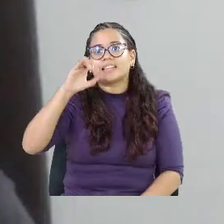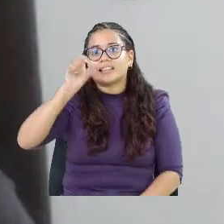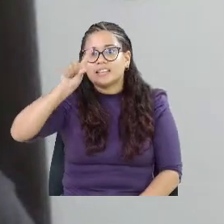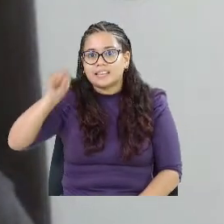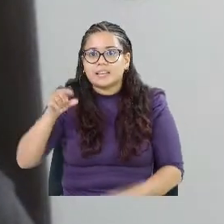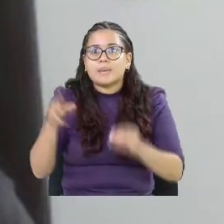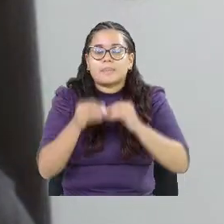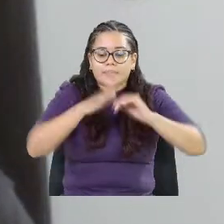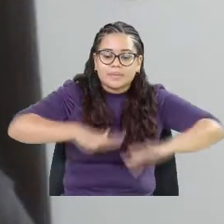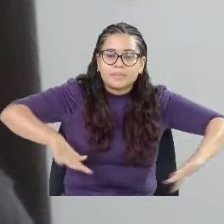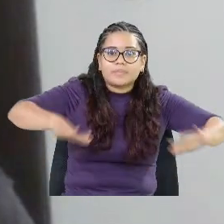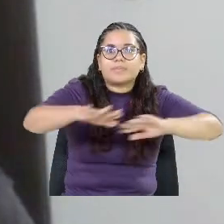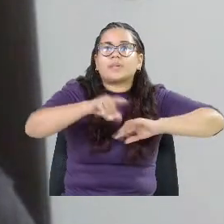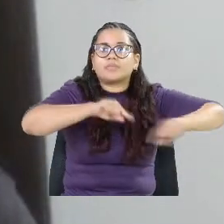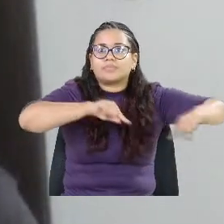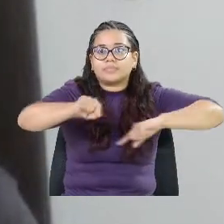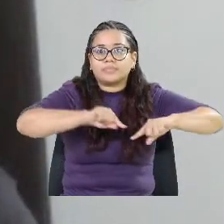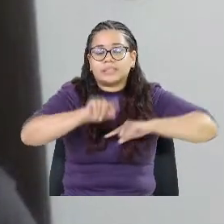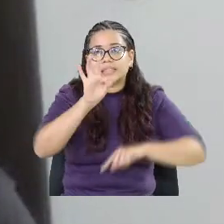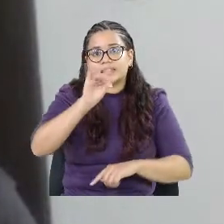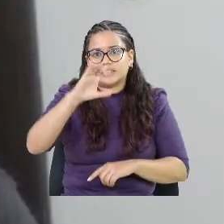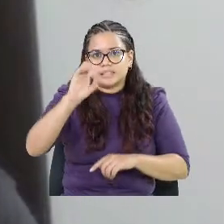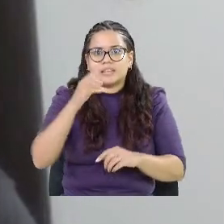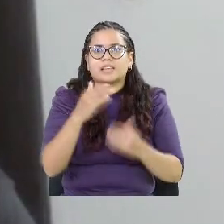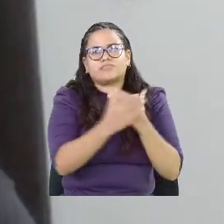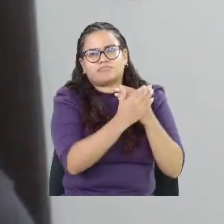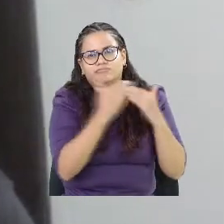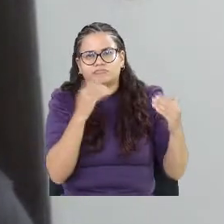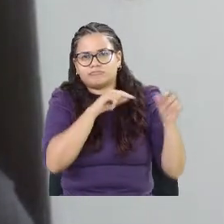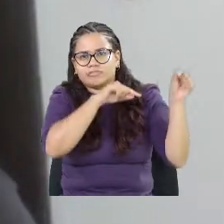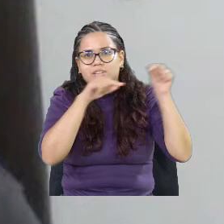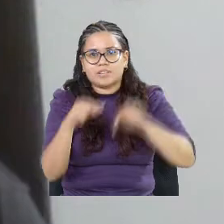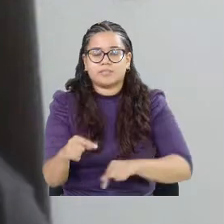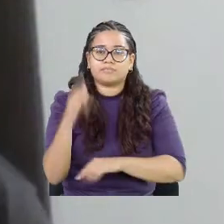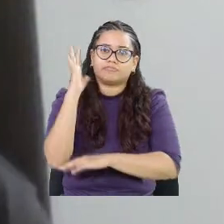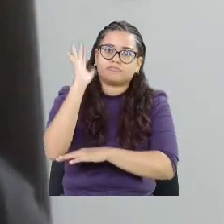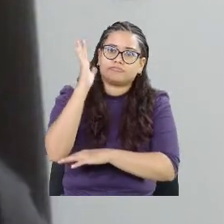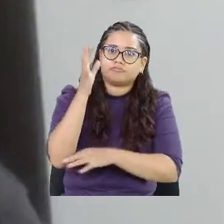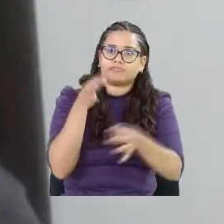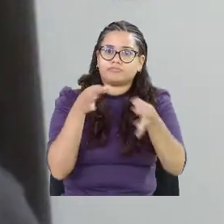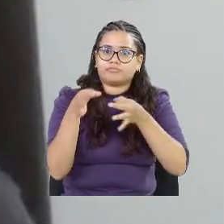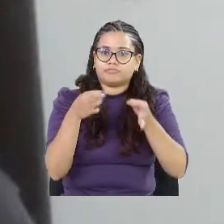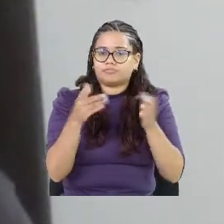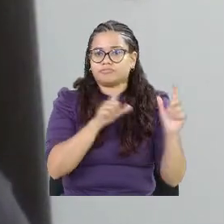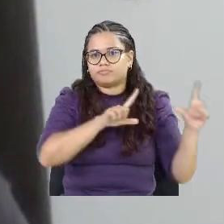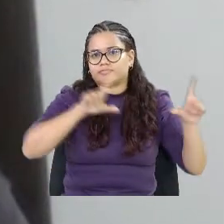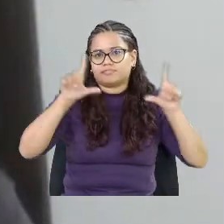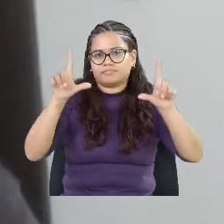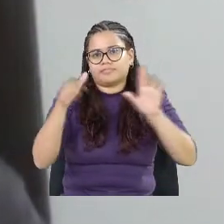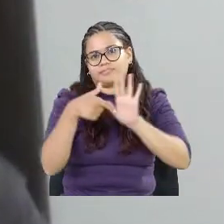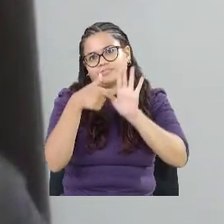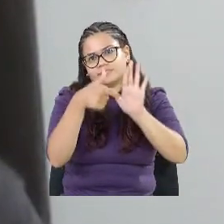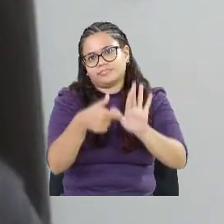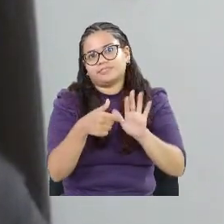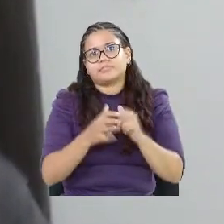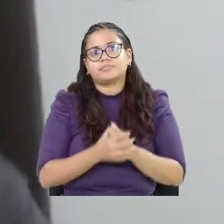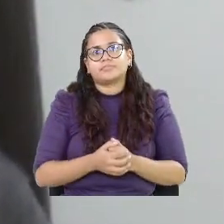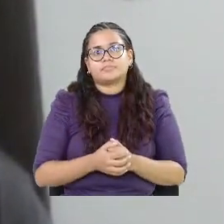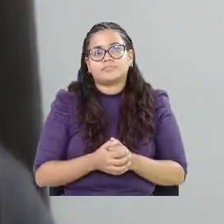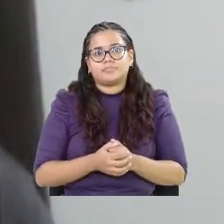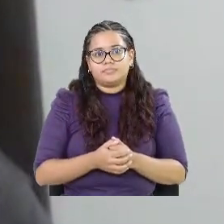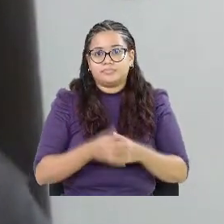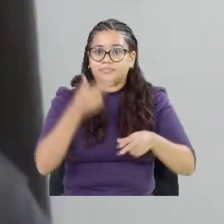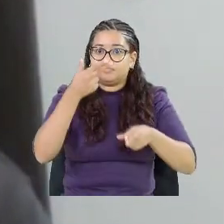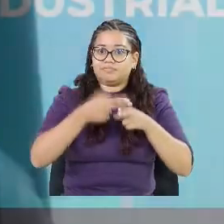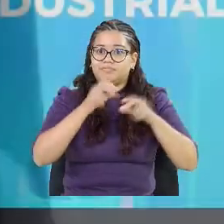Administrativo de las TICs por brindarme este espacio para poder yo comunicarles a ustedes la siguiente presentación. El nombre de la presentación